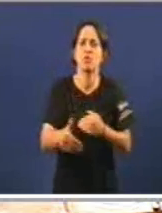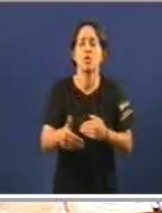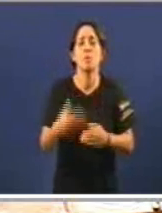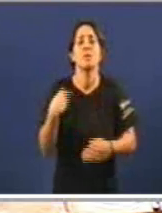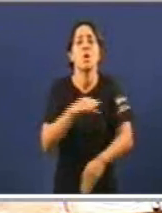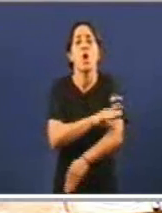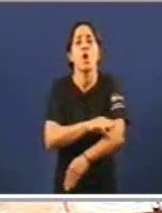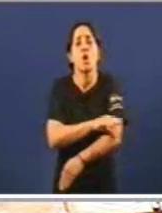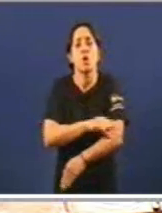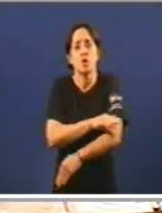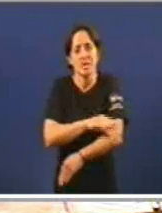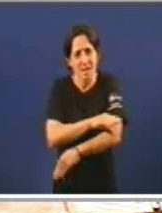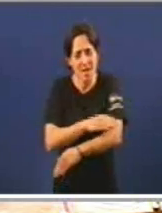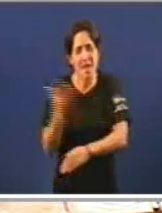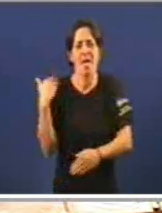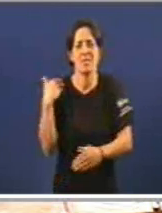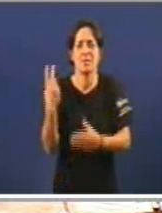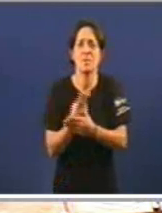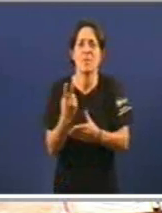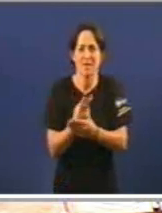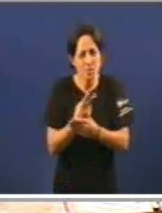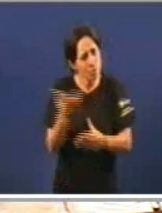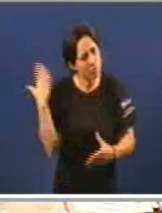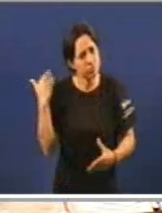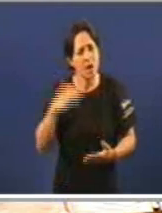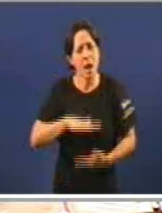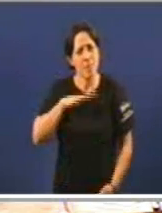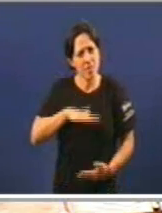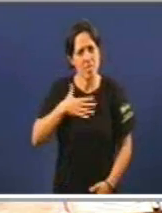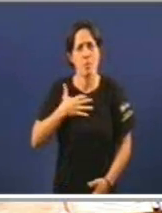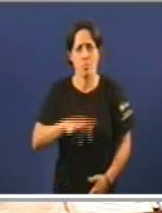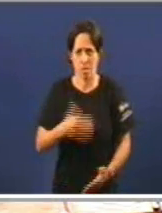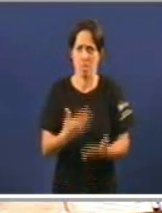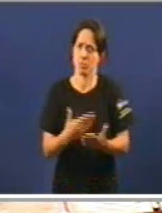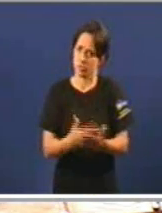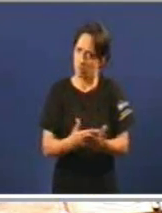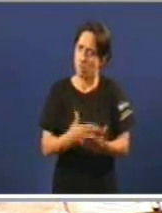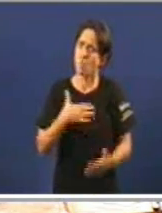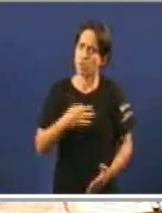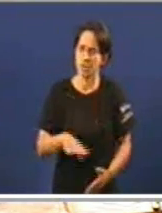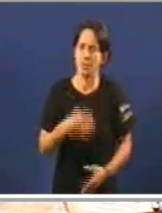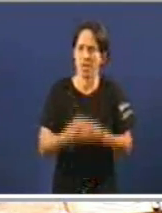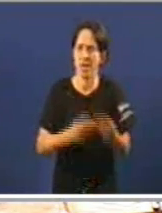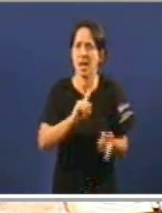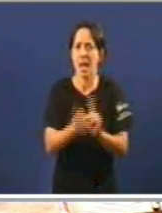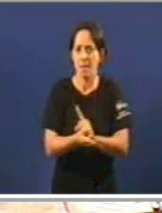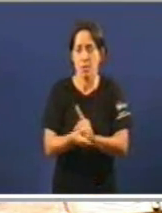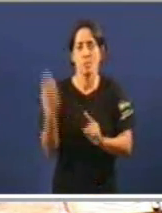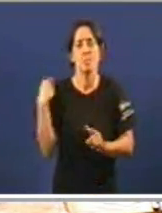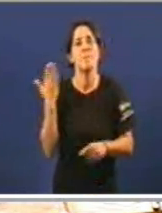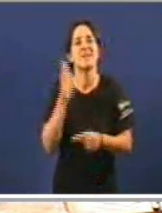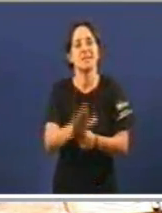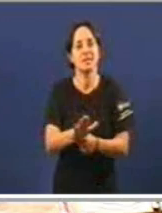do denostado bipartito foi capaz de demostrar que era posible. Despois da